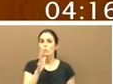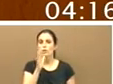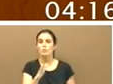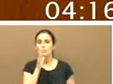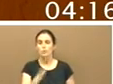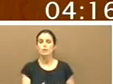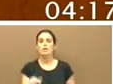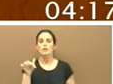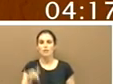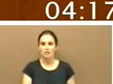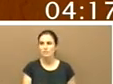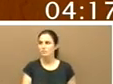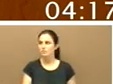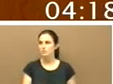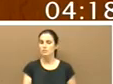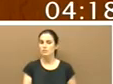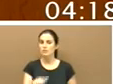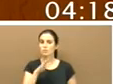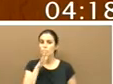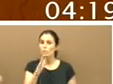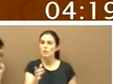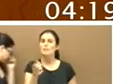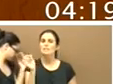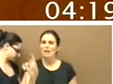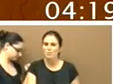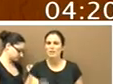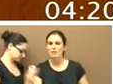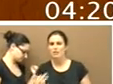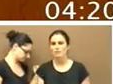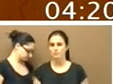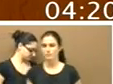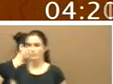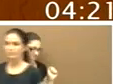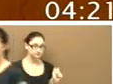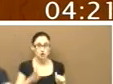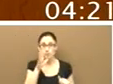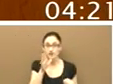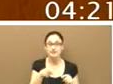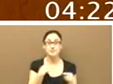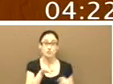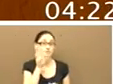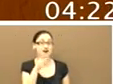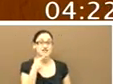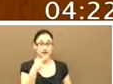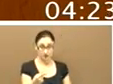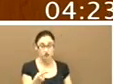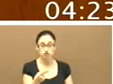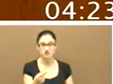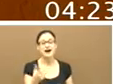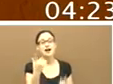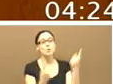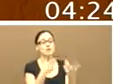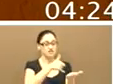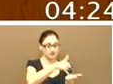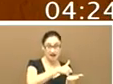representativo de la región sino porque se enfrenta como bien ha dicho a grandes debilidades